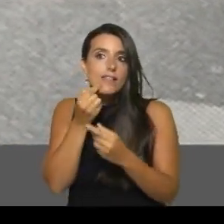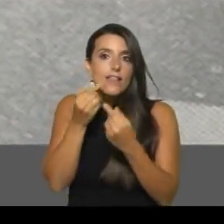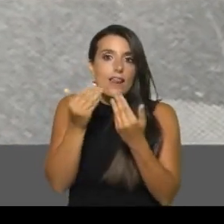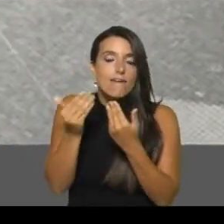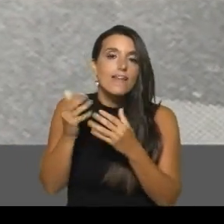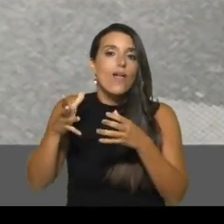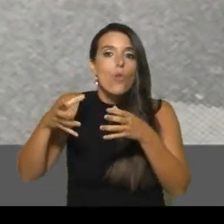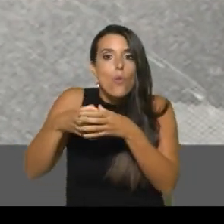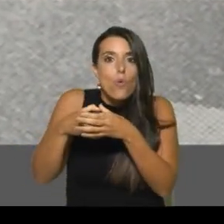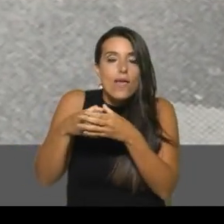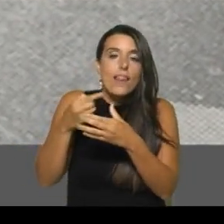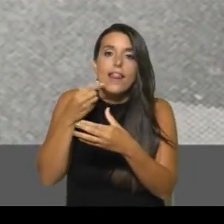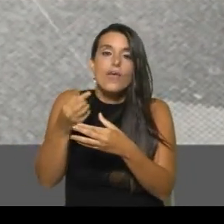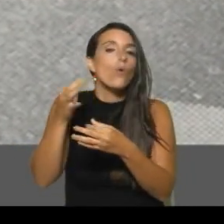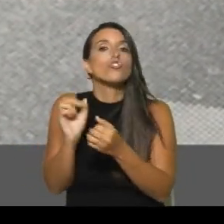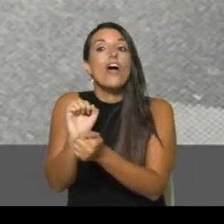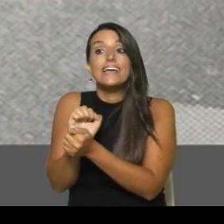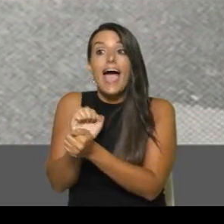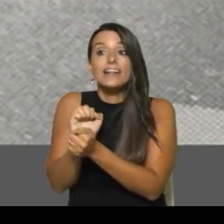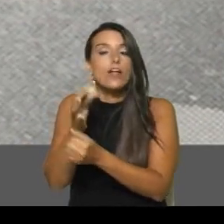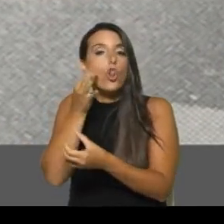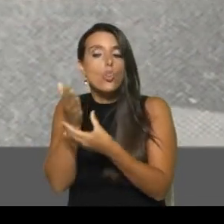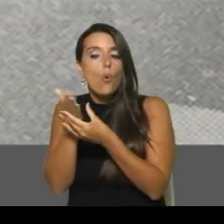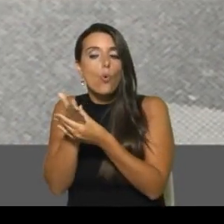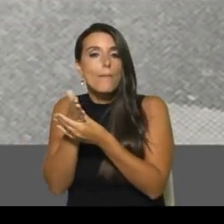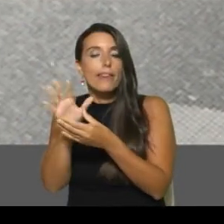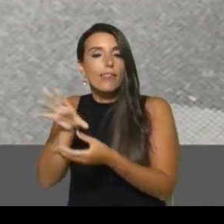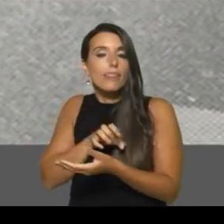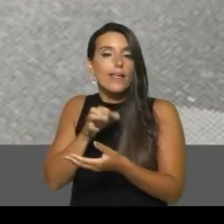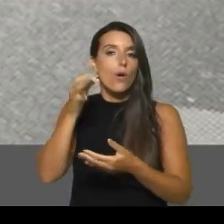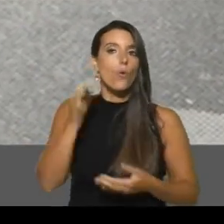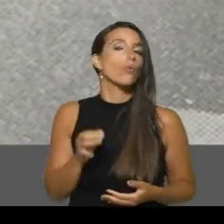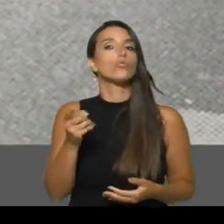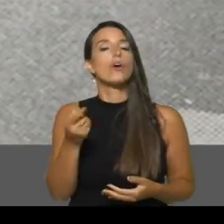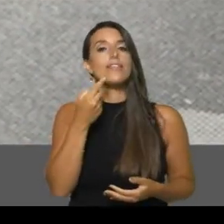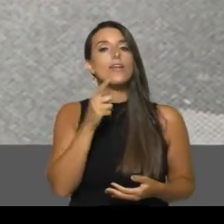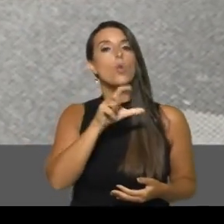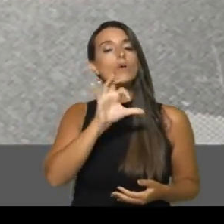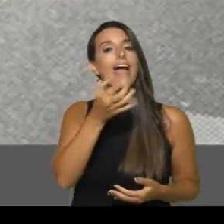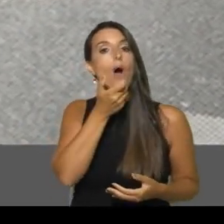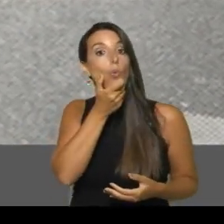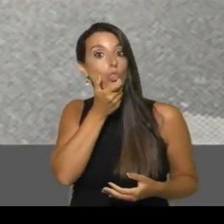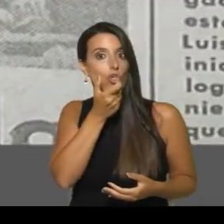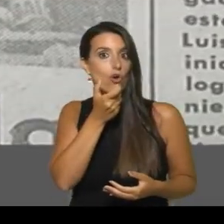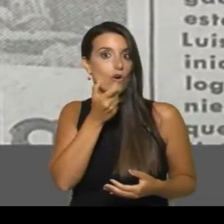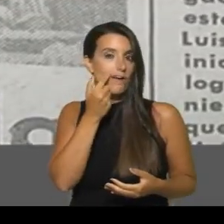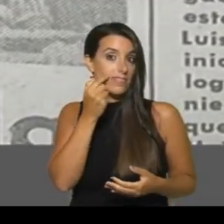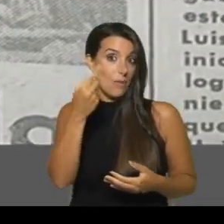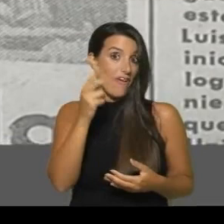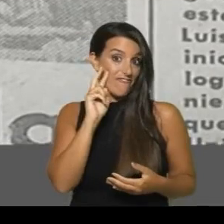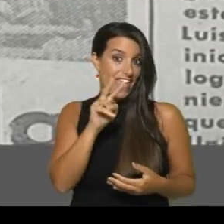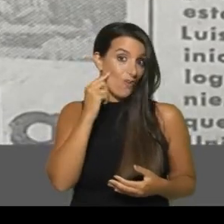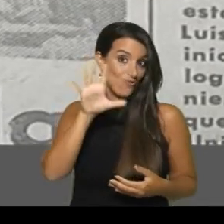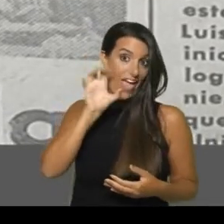bueno entraban de la cárcel traían documentación salían dice Luis y guinie en un audio que yo van a ver